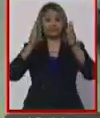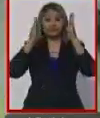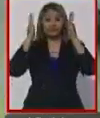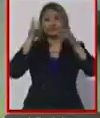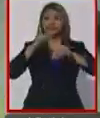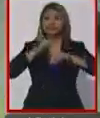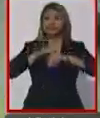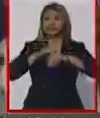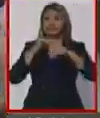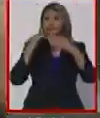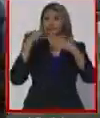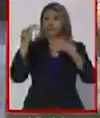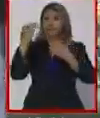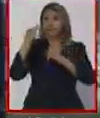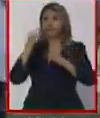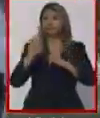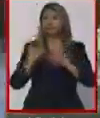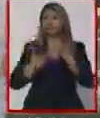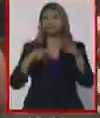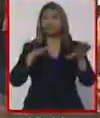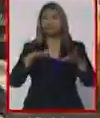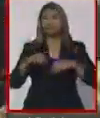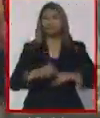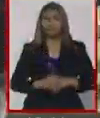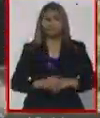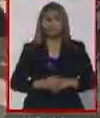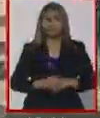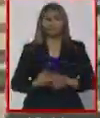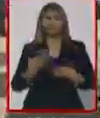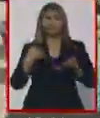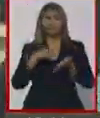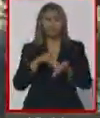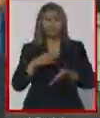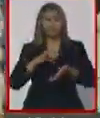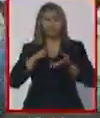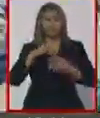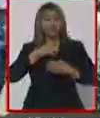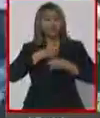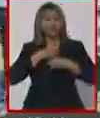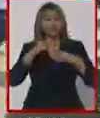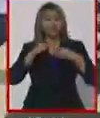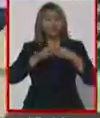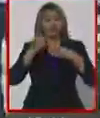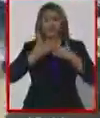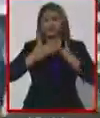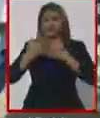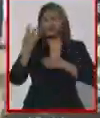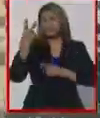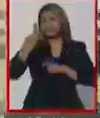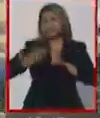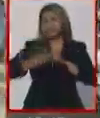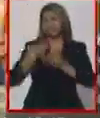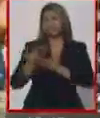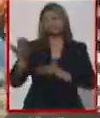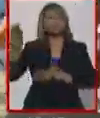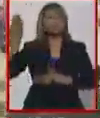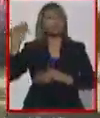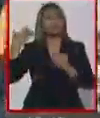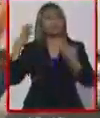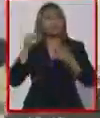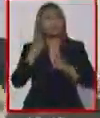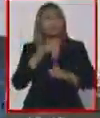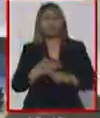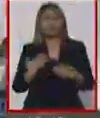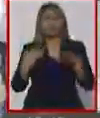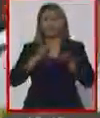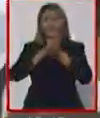el plazo que están dando el municipio, ¿qué medidas tomarían? Las movilizaciones han iniciado desde hace dos meses. Hemos